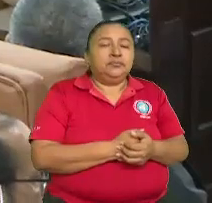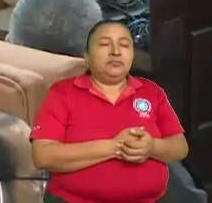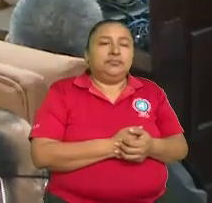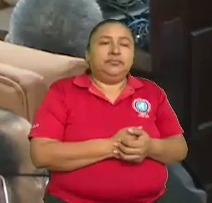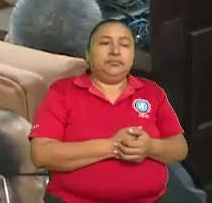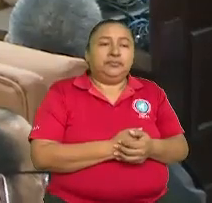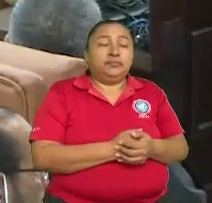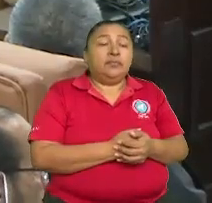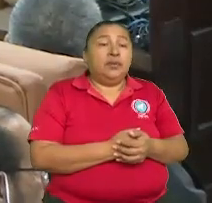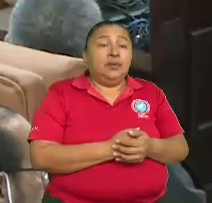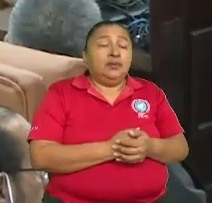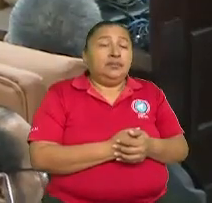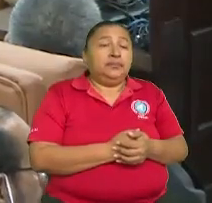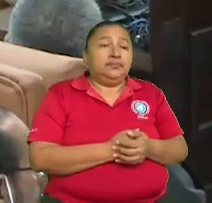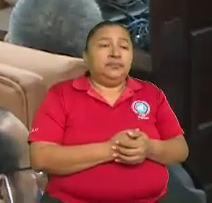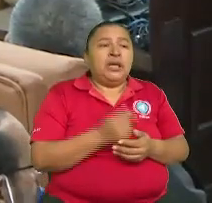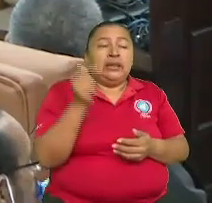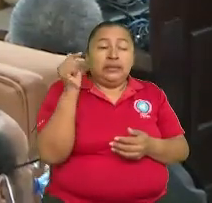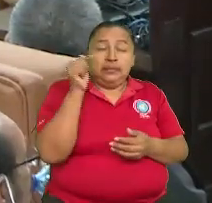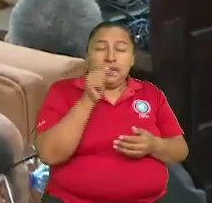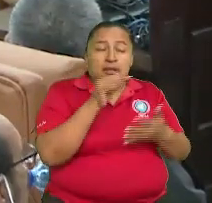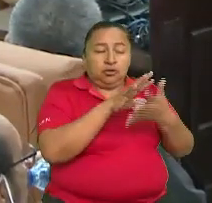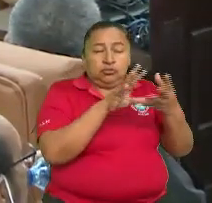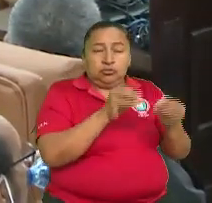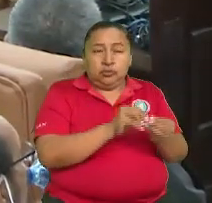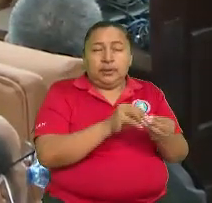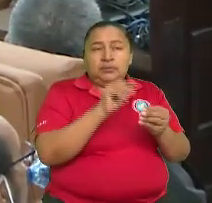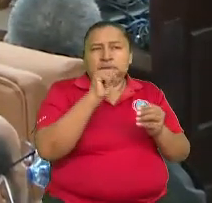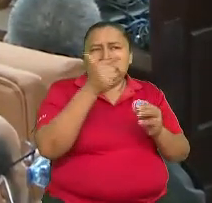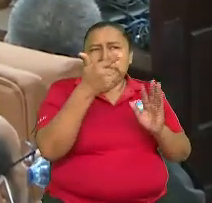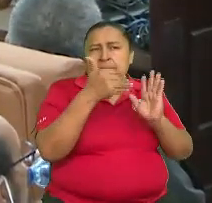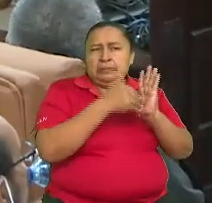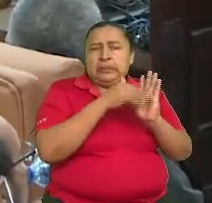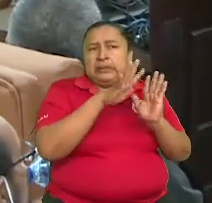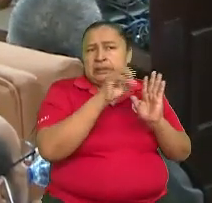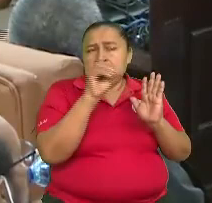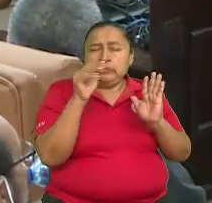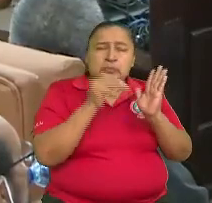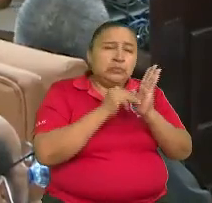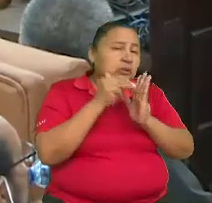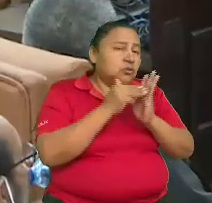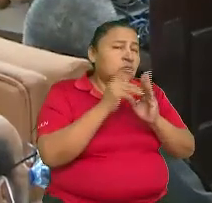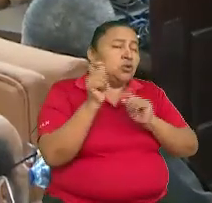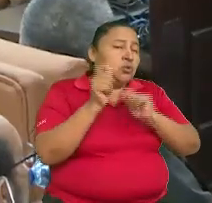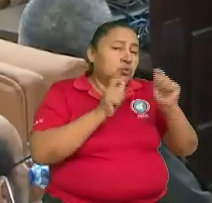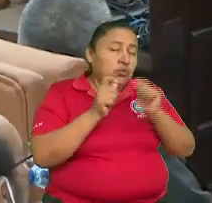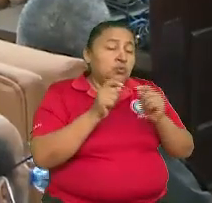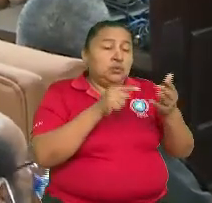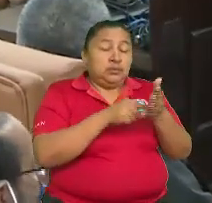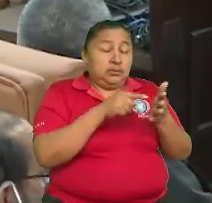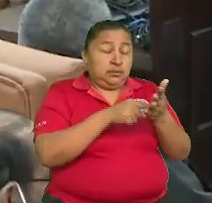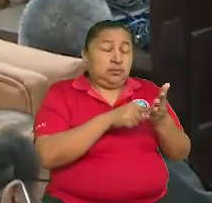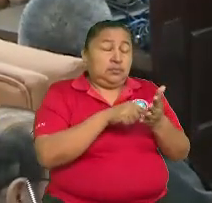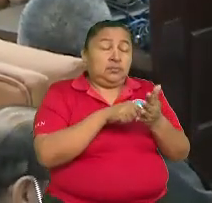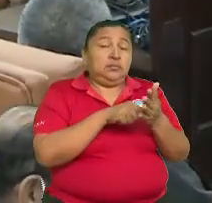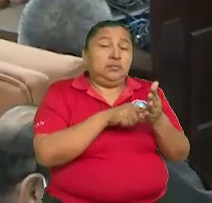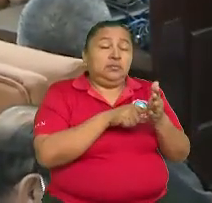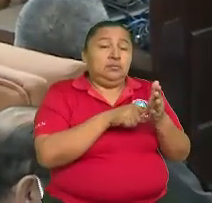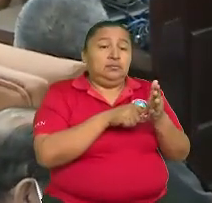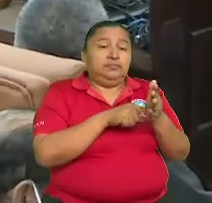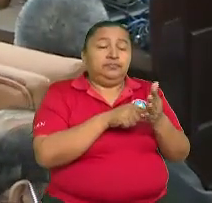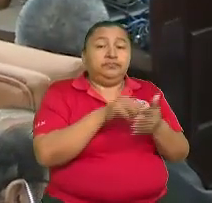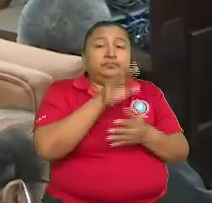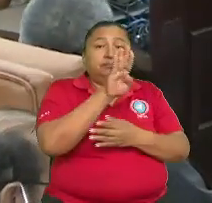De estos aproximadamente 7.500 millones de dólares, el